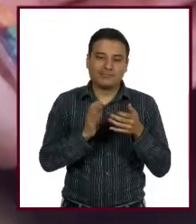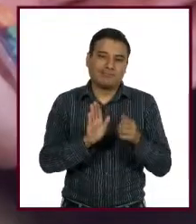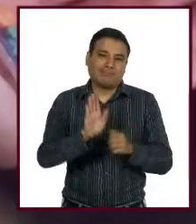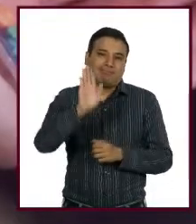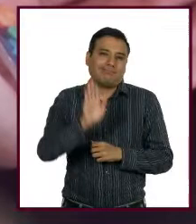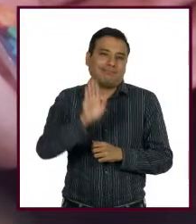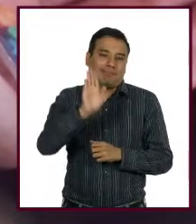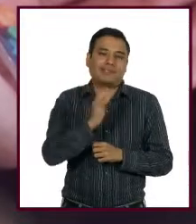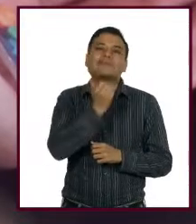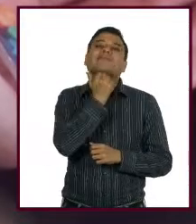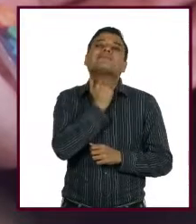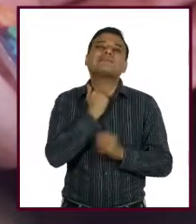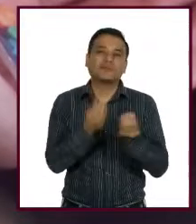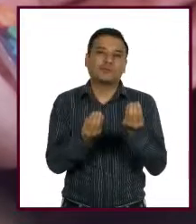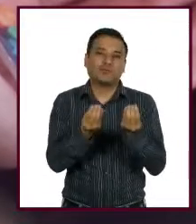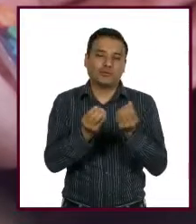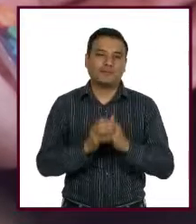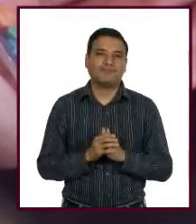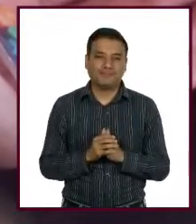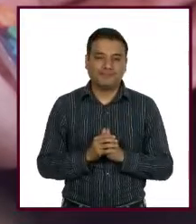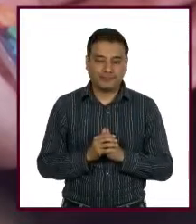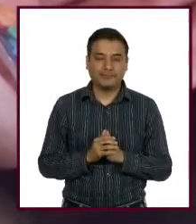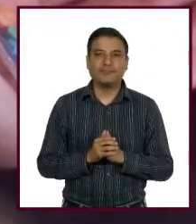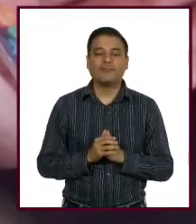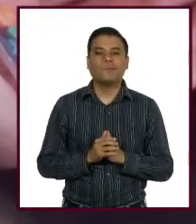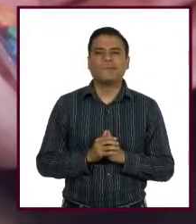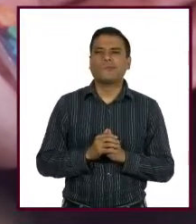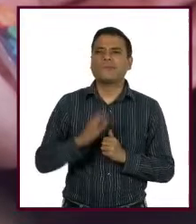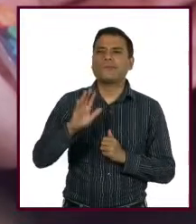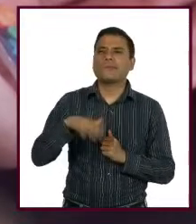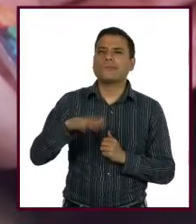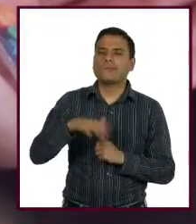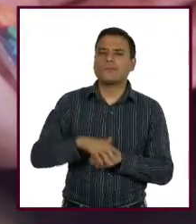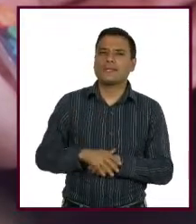el efecto del thinner al